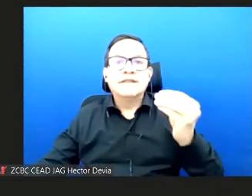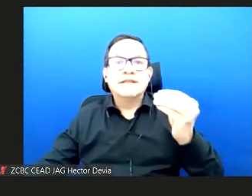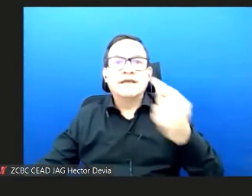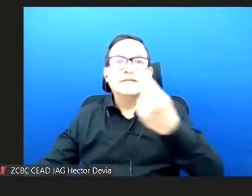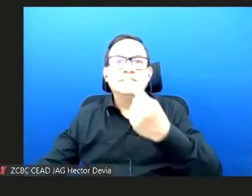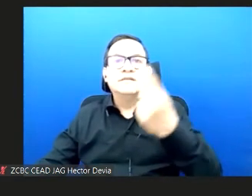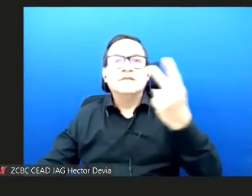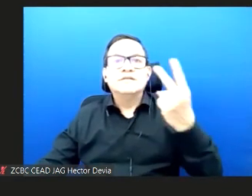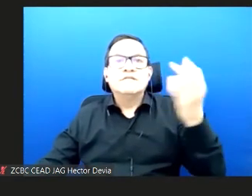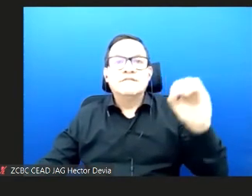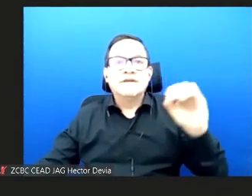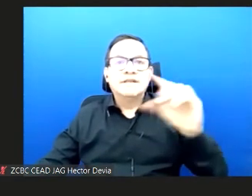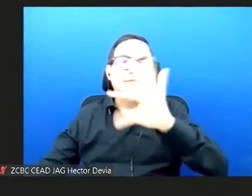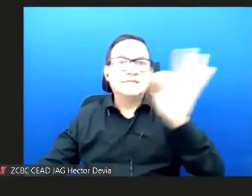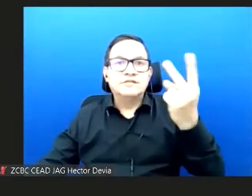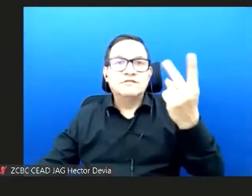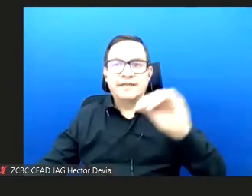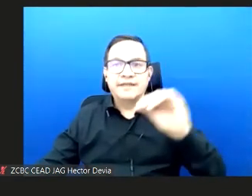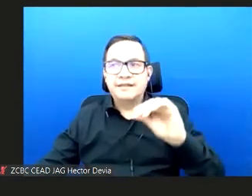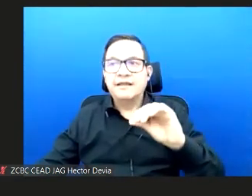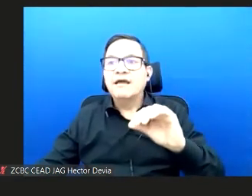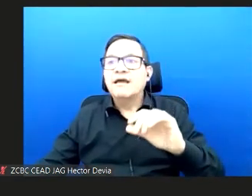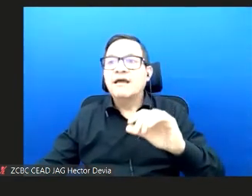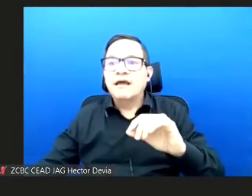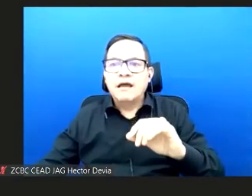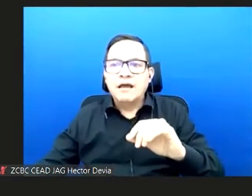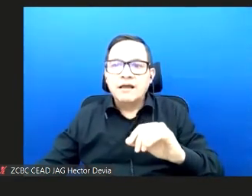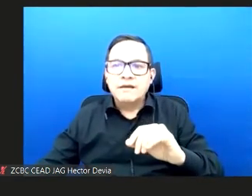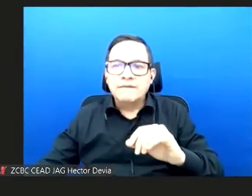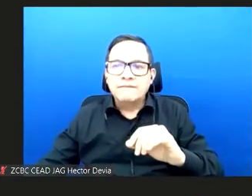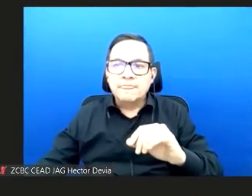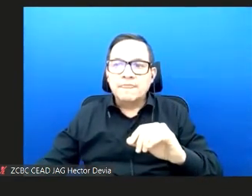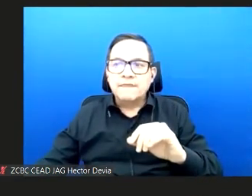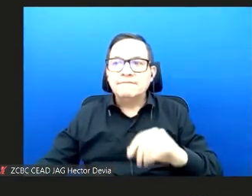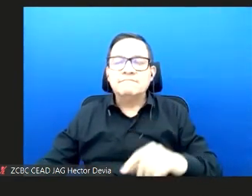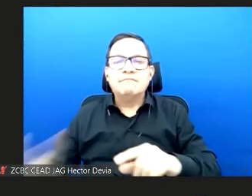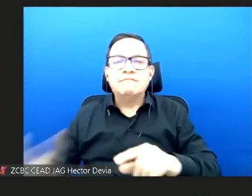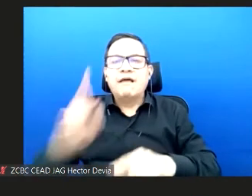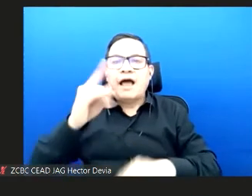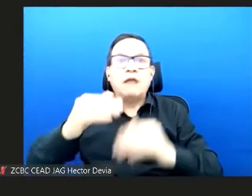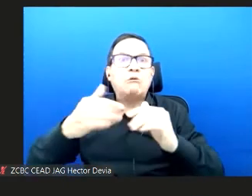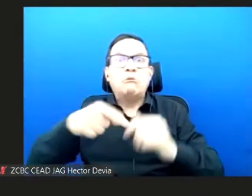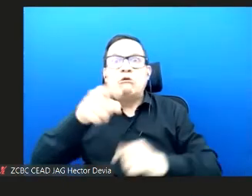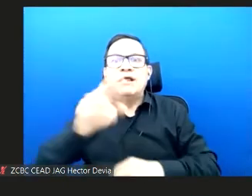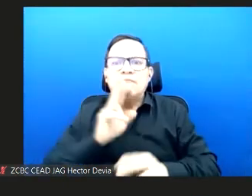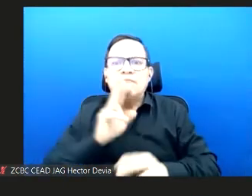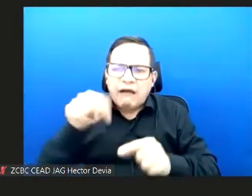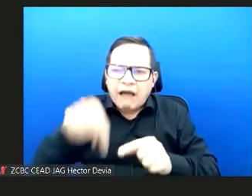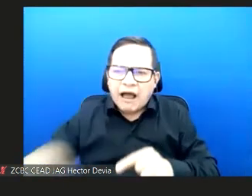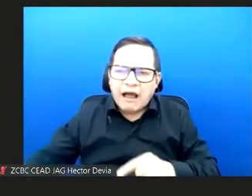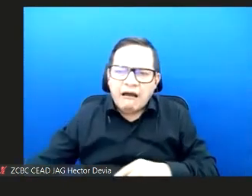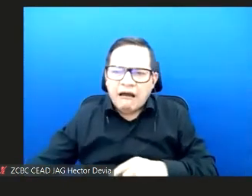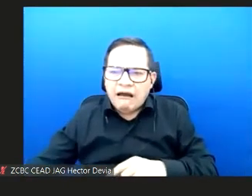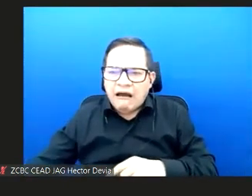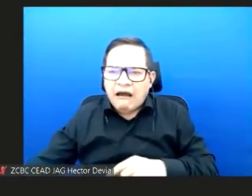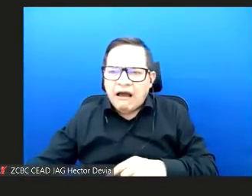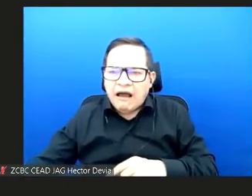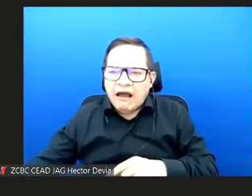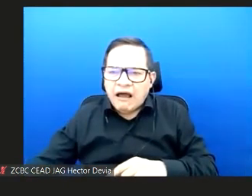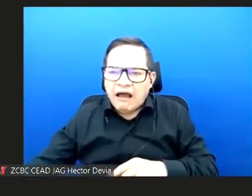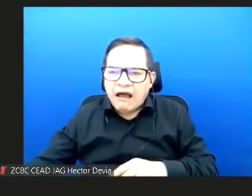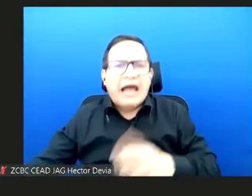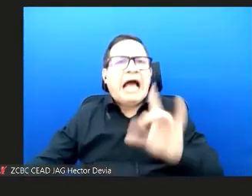dije, medio menos. Si a usted le da más en la sumatoria, quiere decir que hay algo que le faltó o hay algo que no lo